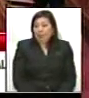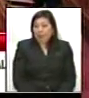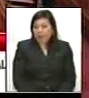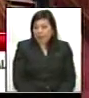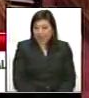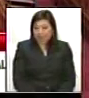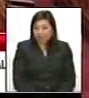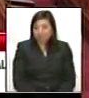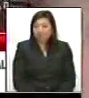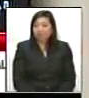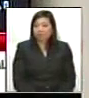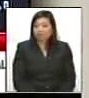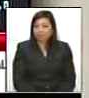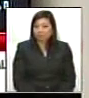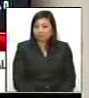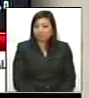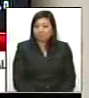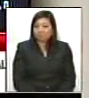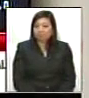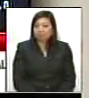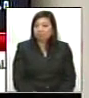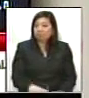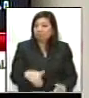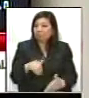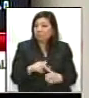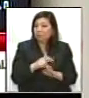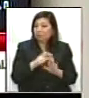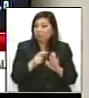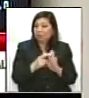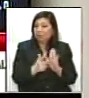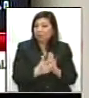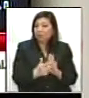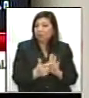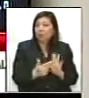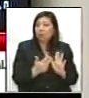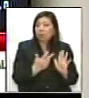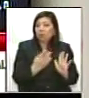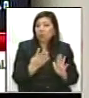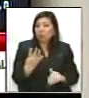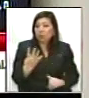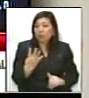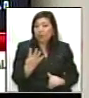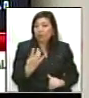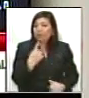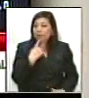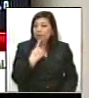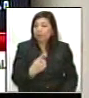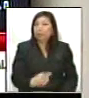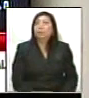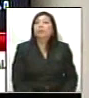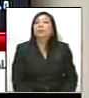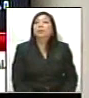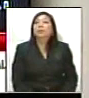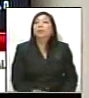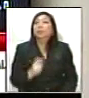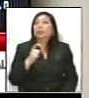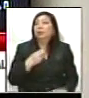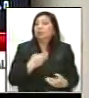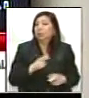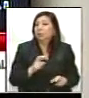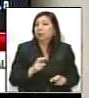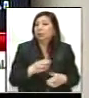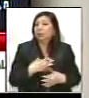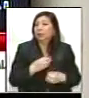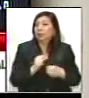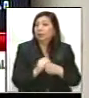muy bien entonces se va a poner al voto del proyecto de ley 11 84 que propone decíamos declarar de necesidad pública e